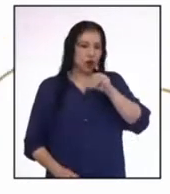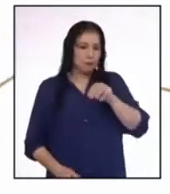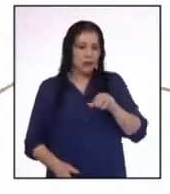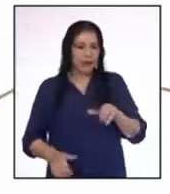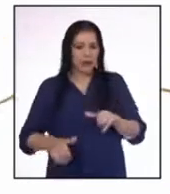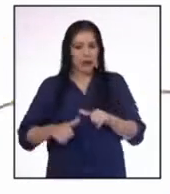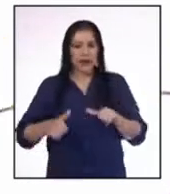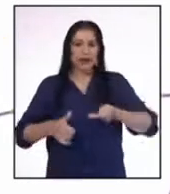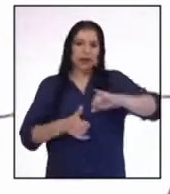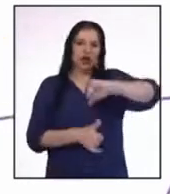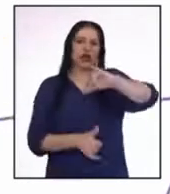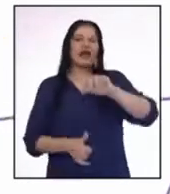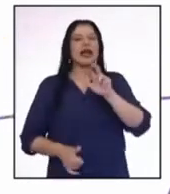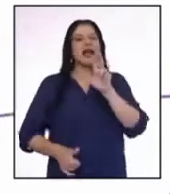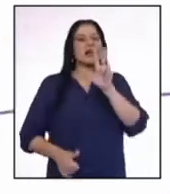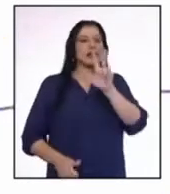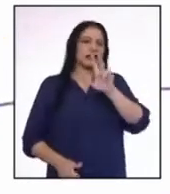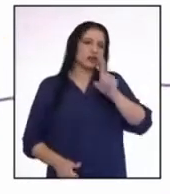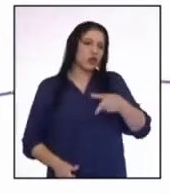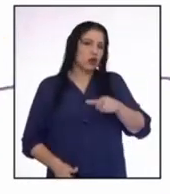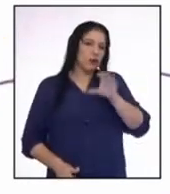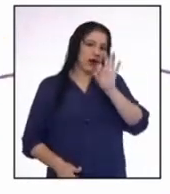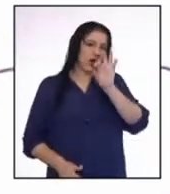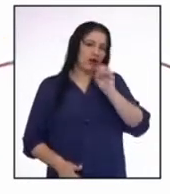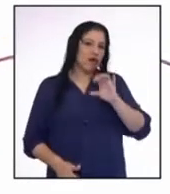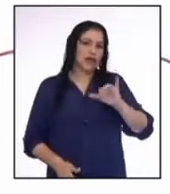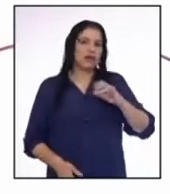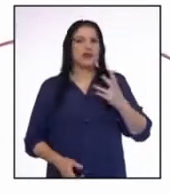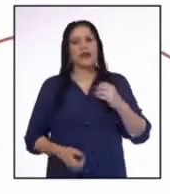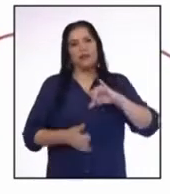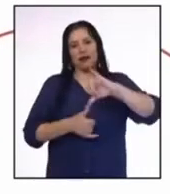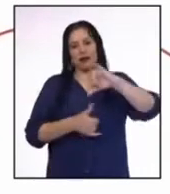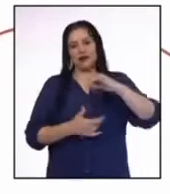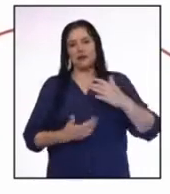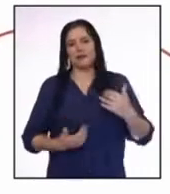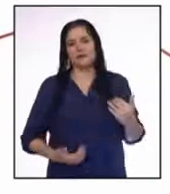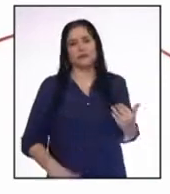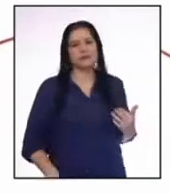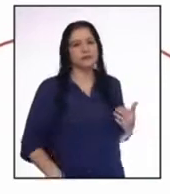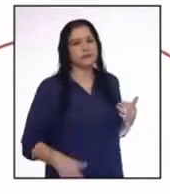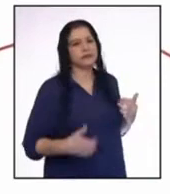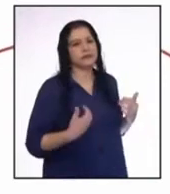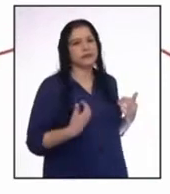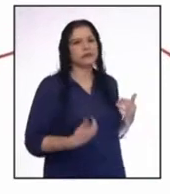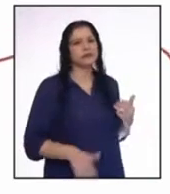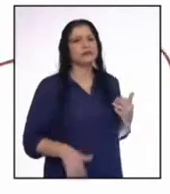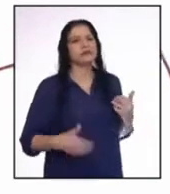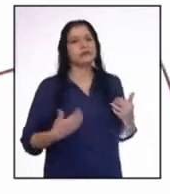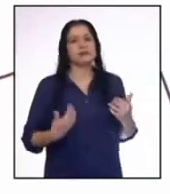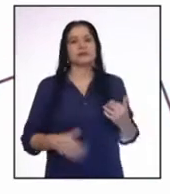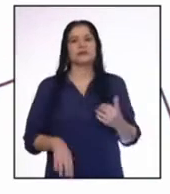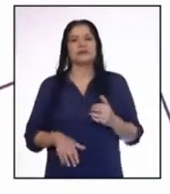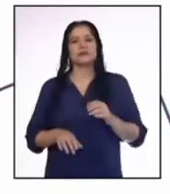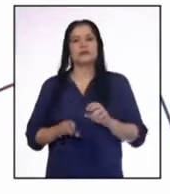de largo y 3,90 metros de ancho.